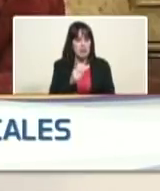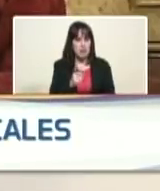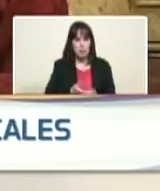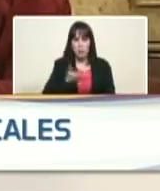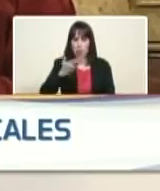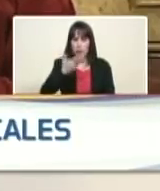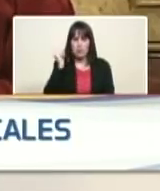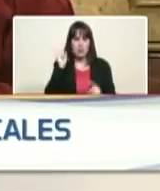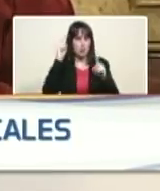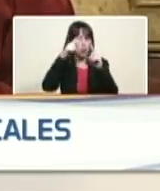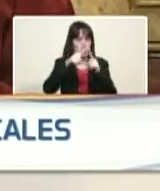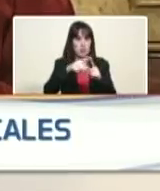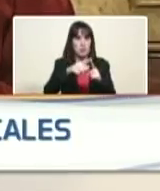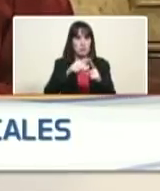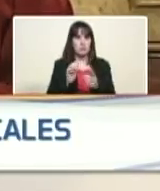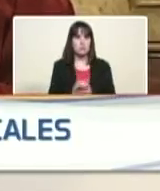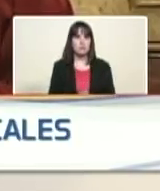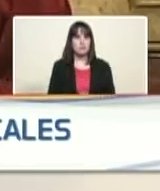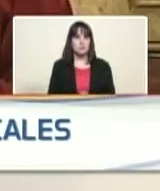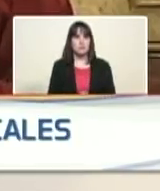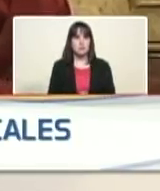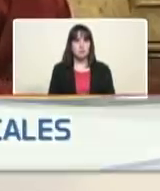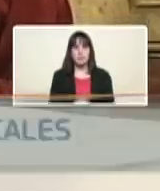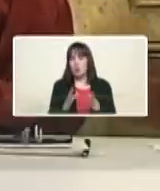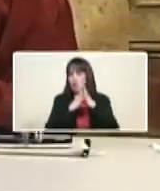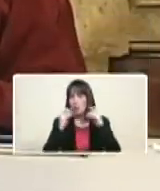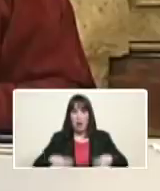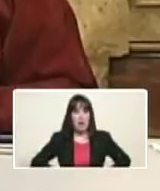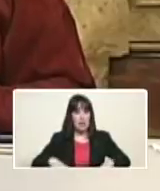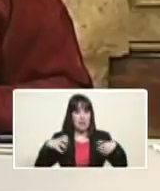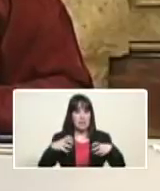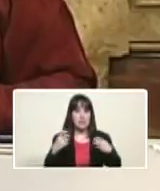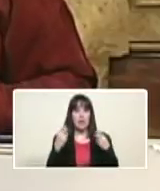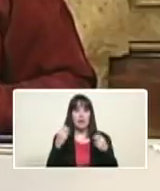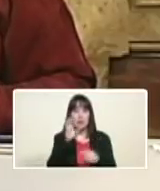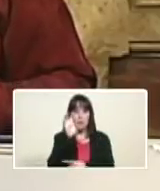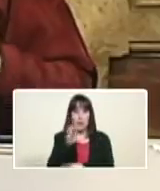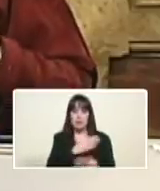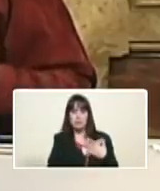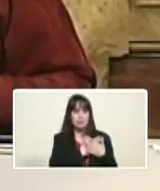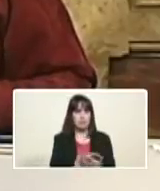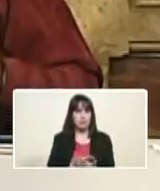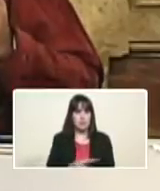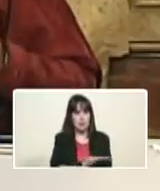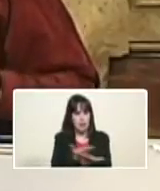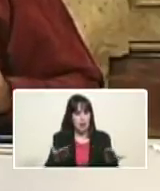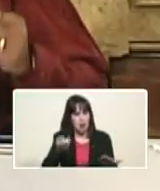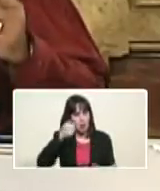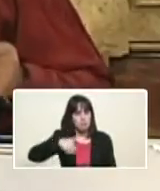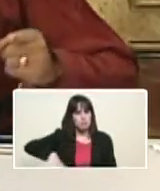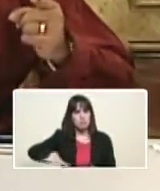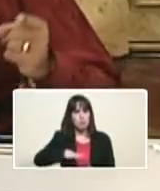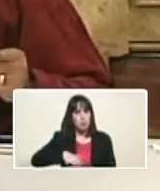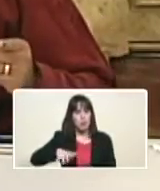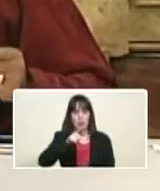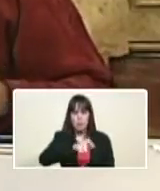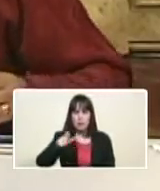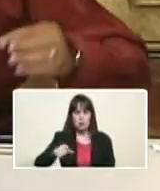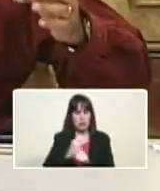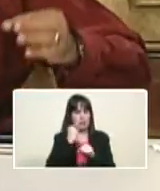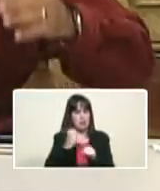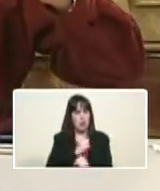debe tener un objetivo. Toda la riqueza del país puesta al servicio de que el trabajador, la trabajadora, la familia